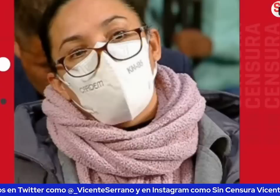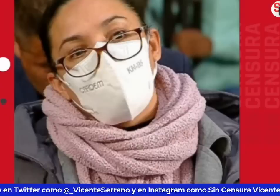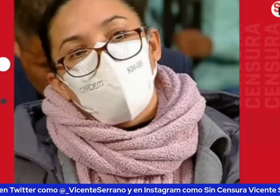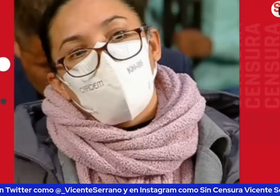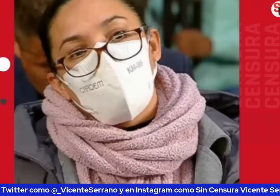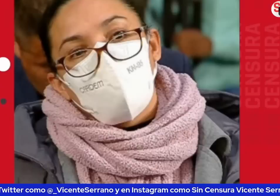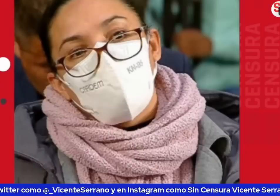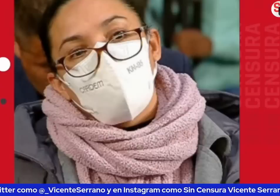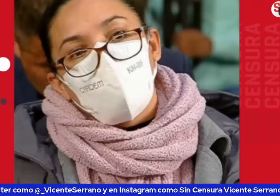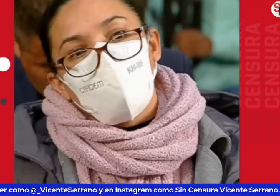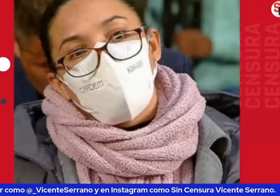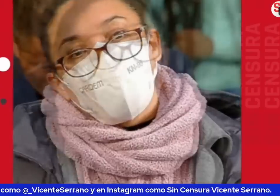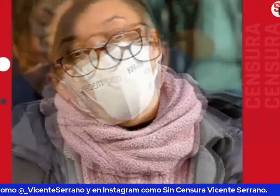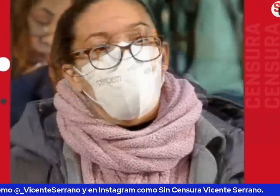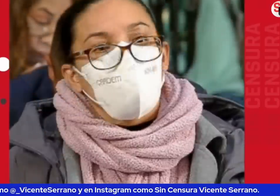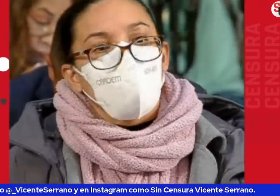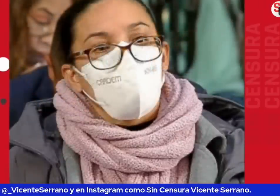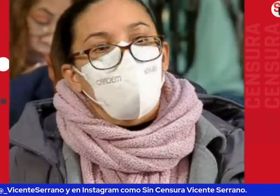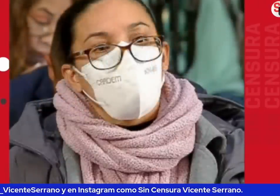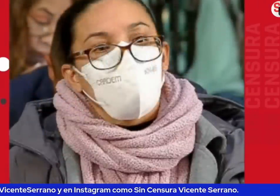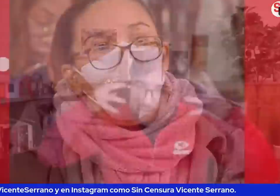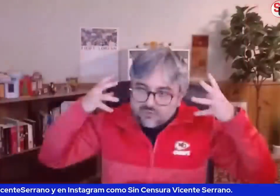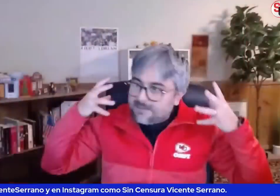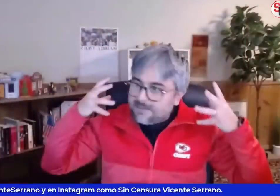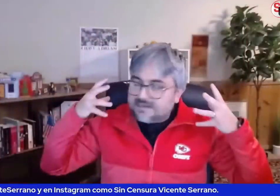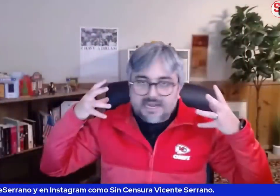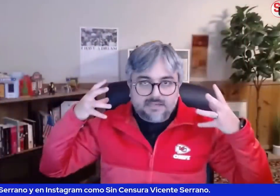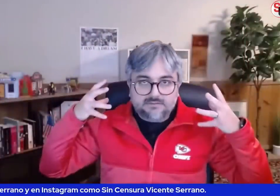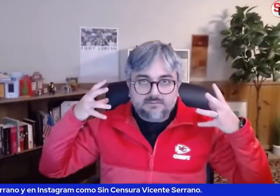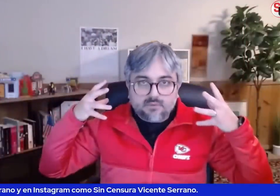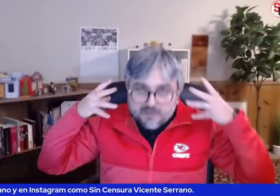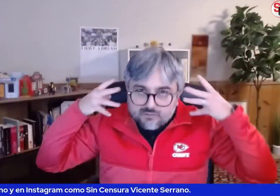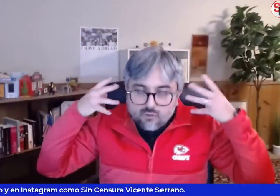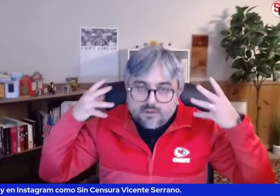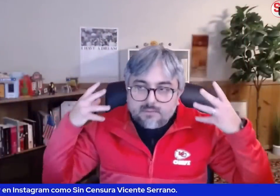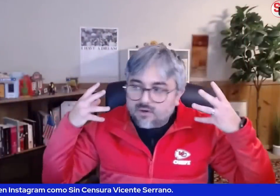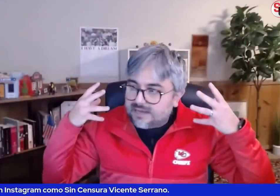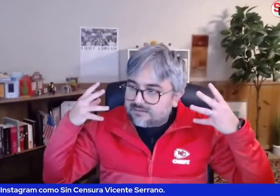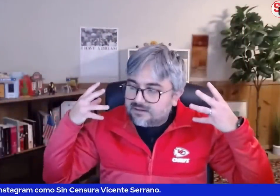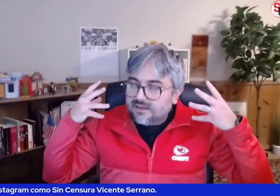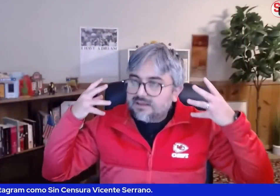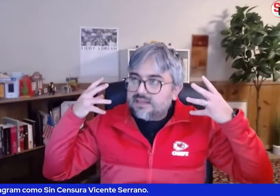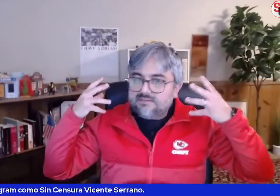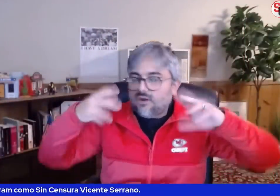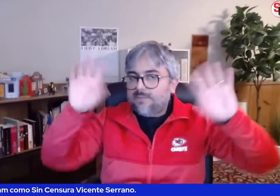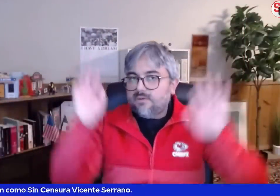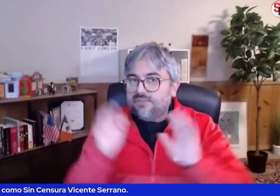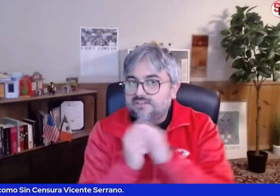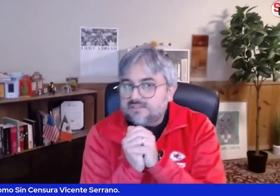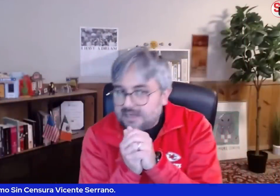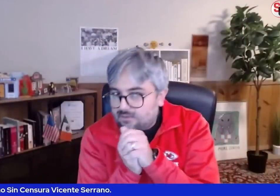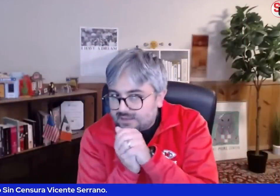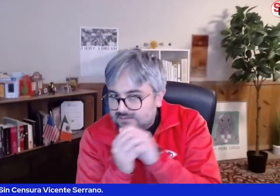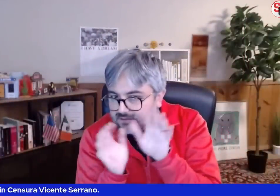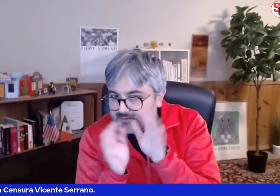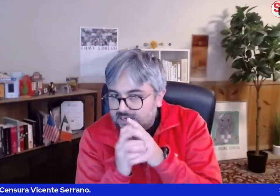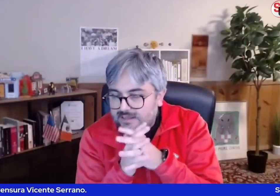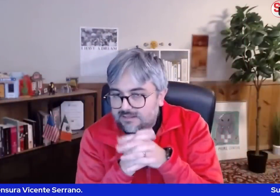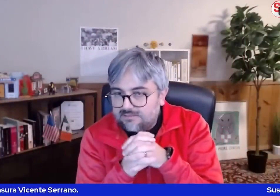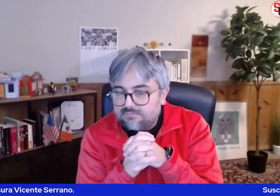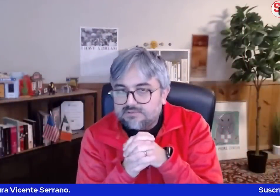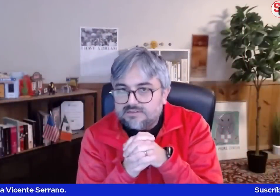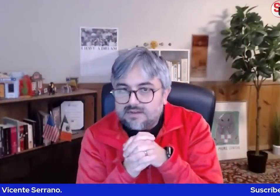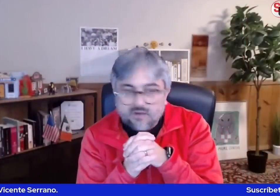para un reportero llegar a la conferencia de prensa mañanera, ponerse una máscara, ¿no? Ponerse un cubrebocas y hacer una pregunta sentado y así